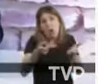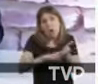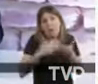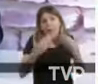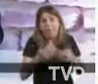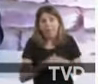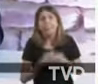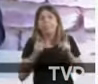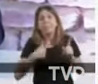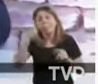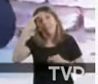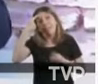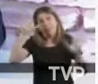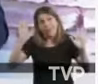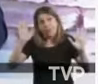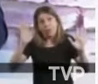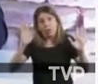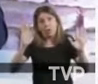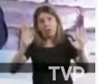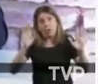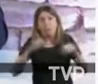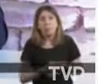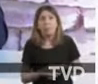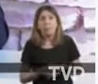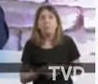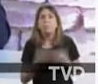creo finalmente que